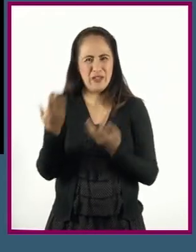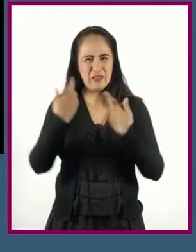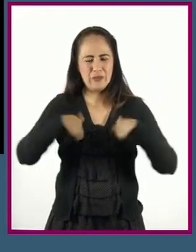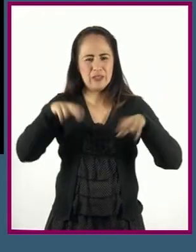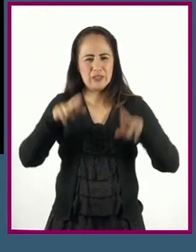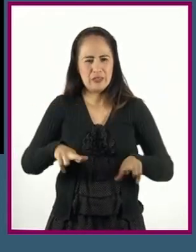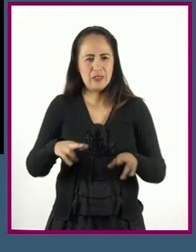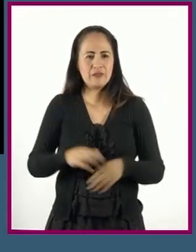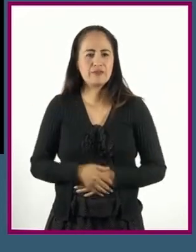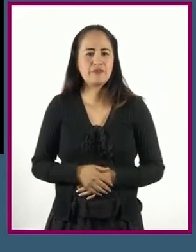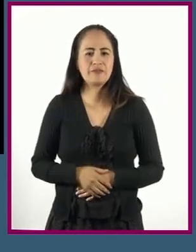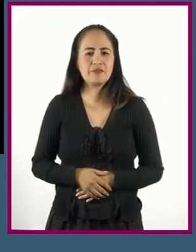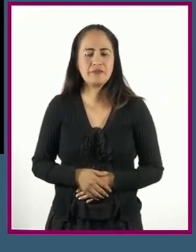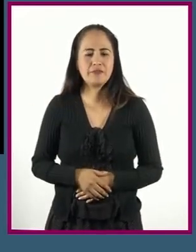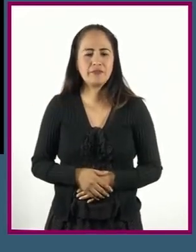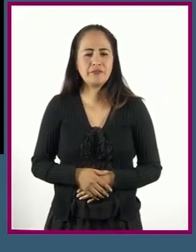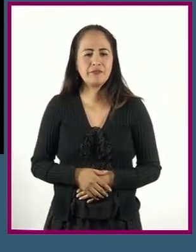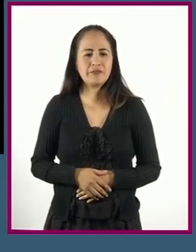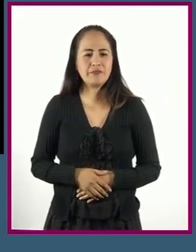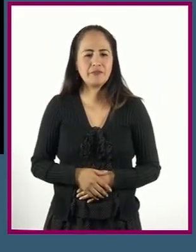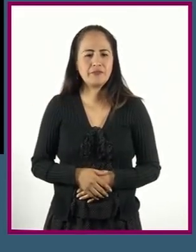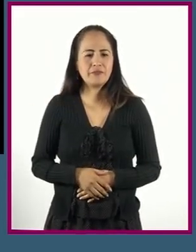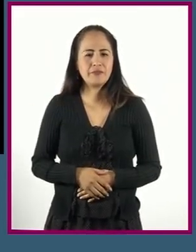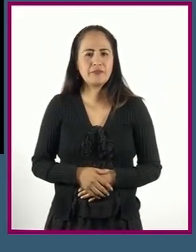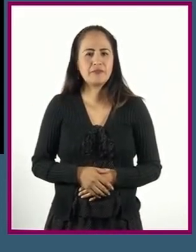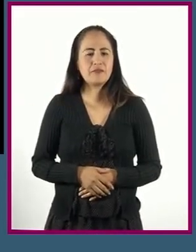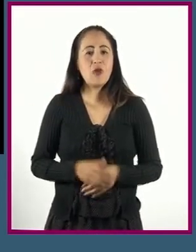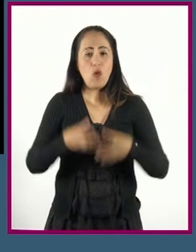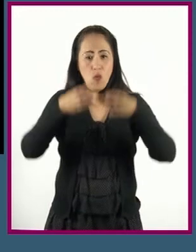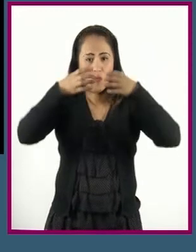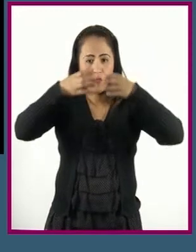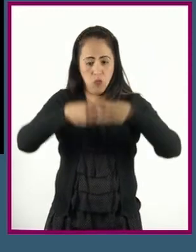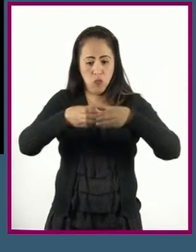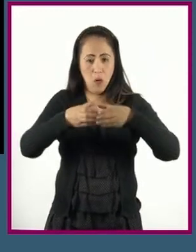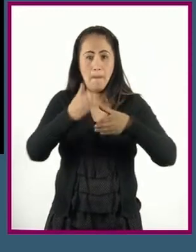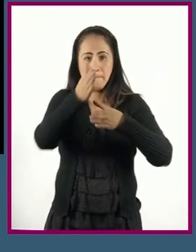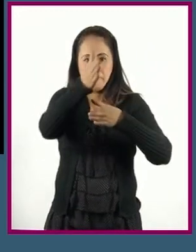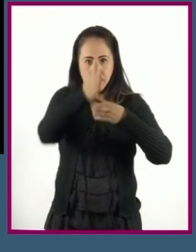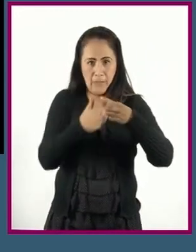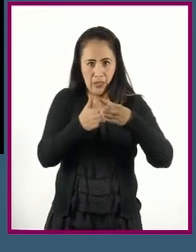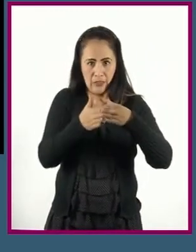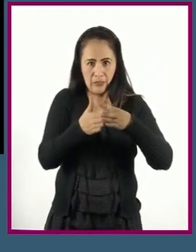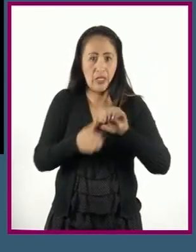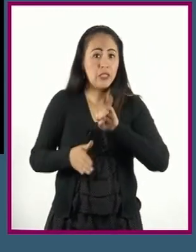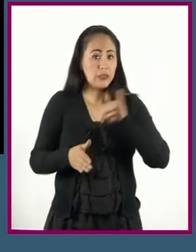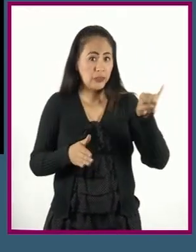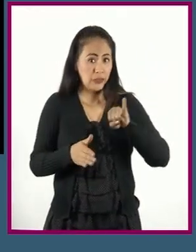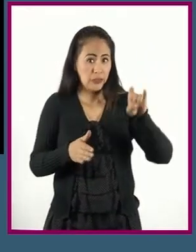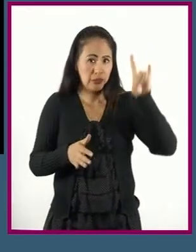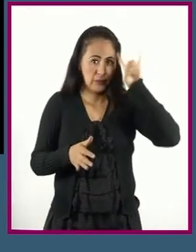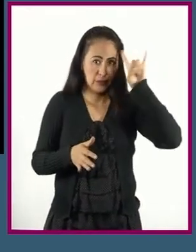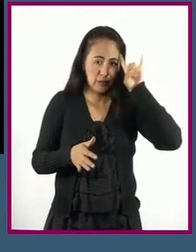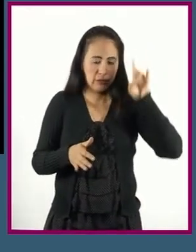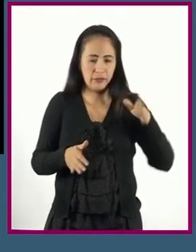Vamos a ver, tenemos un recipiente dividido en 2 partes. Del lado izquierdo vamos a